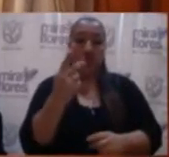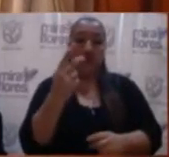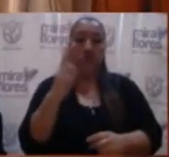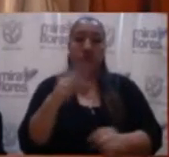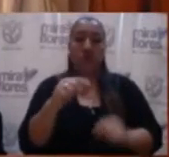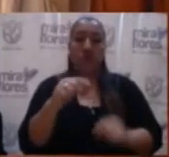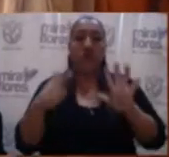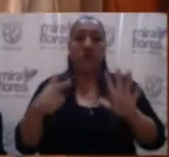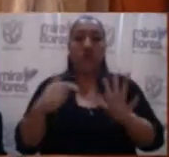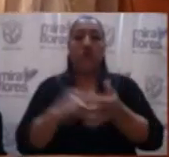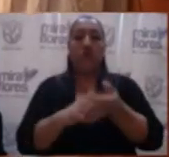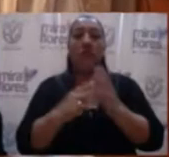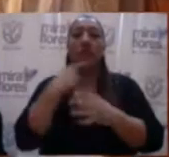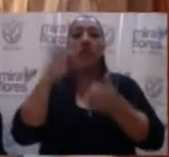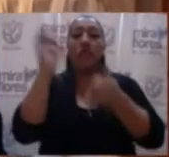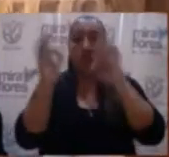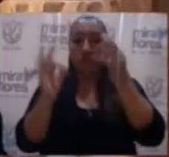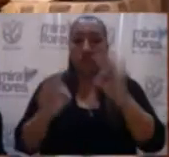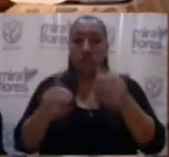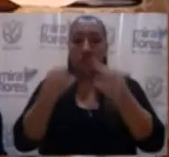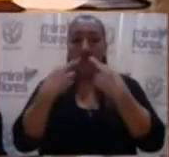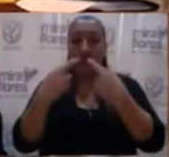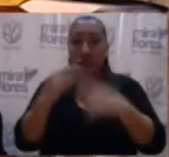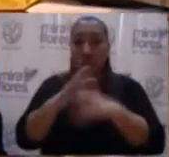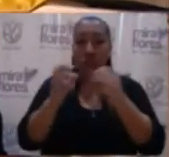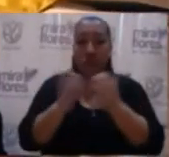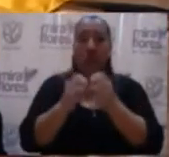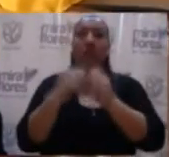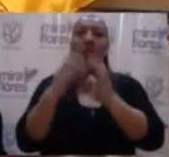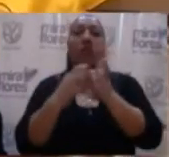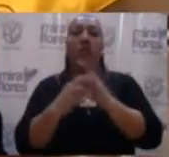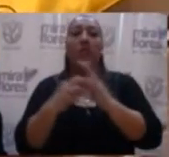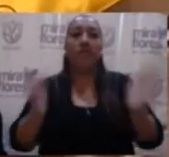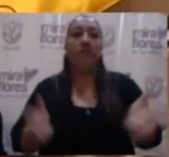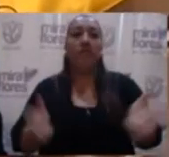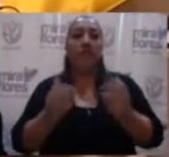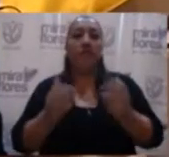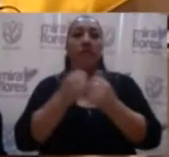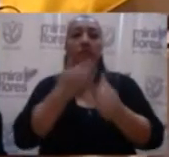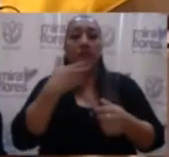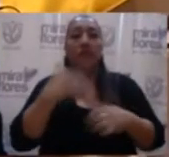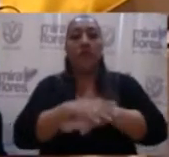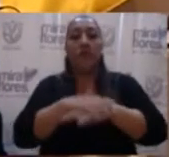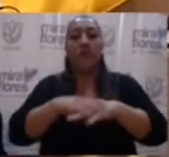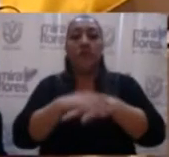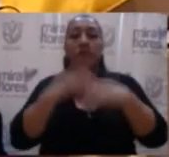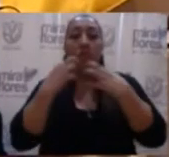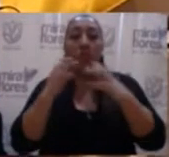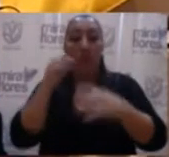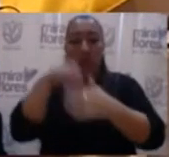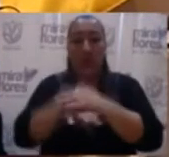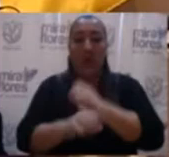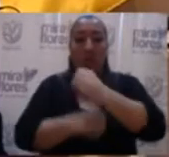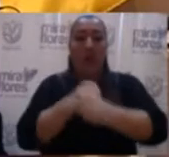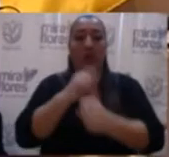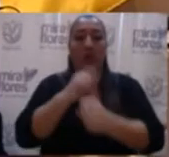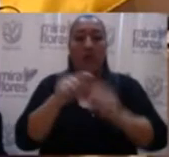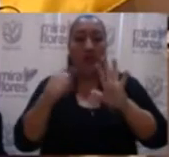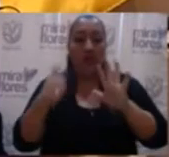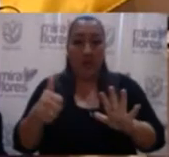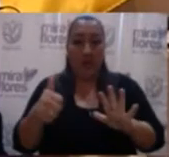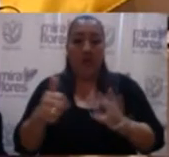de Racionalización y Estadística, resultados de la evaluación al programa de incentivos a la mejora de la gestión pública año